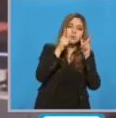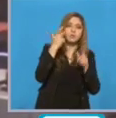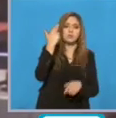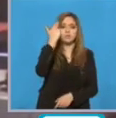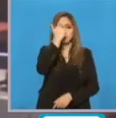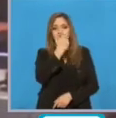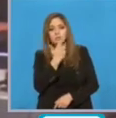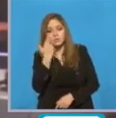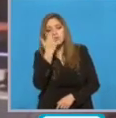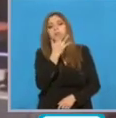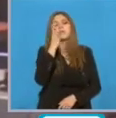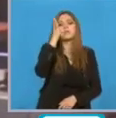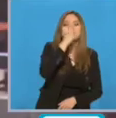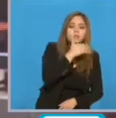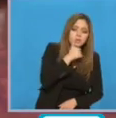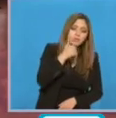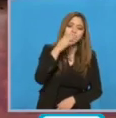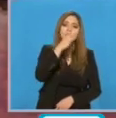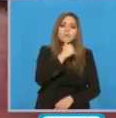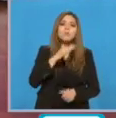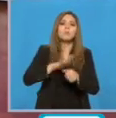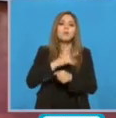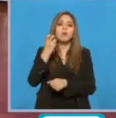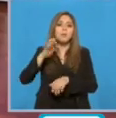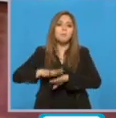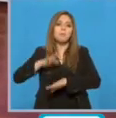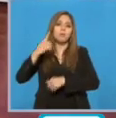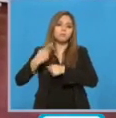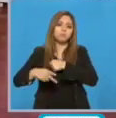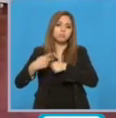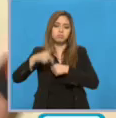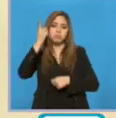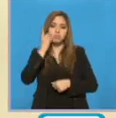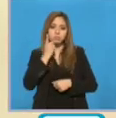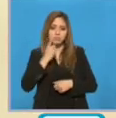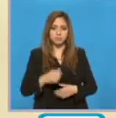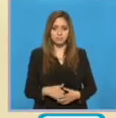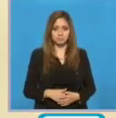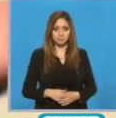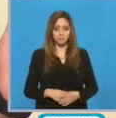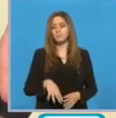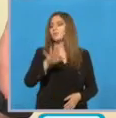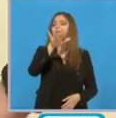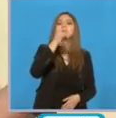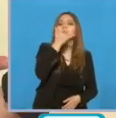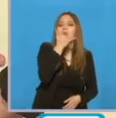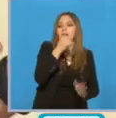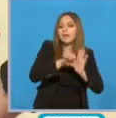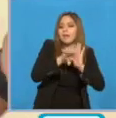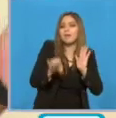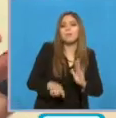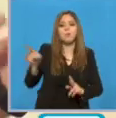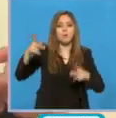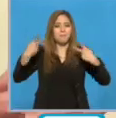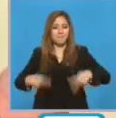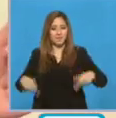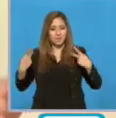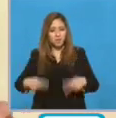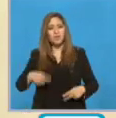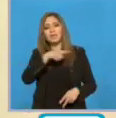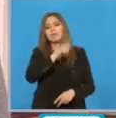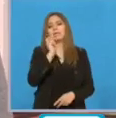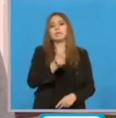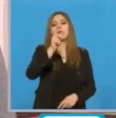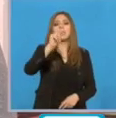sueño derivadas de estos episodios. Por ejemplo, Irene, una persona que padece de esta enfermedad o Esta este alteración, trastorno,